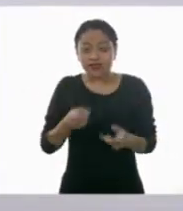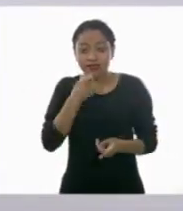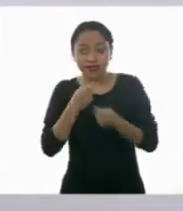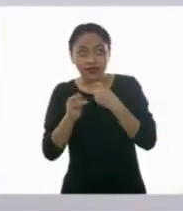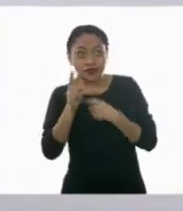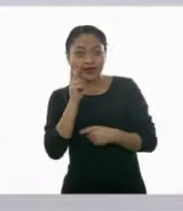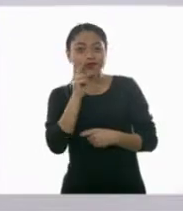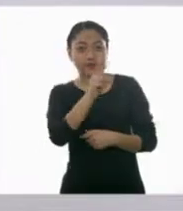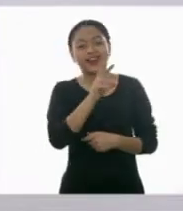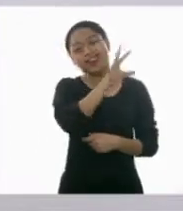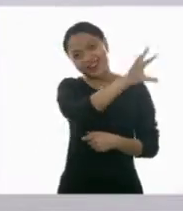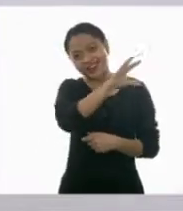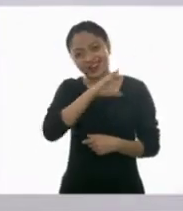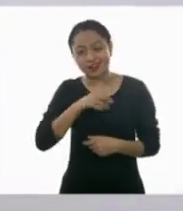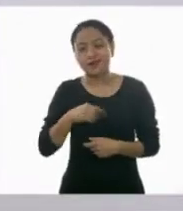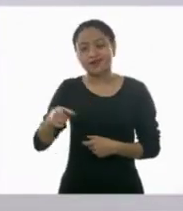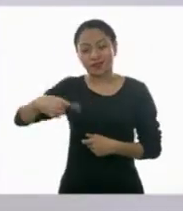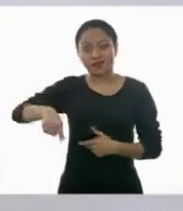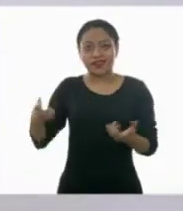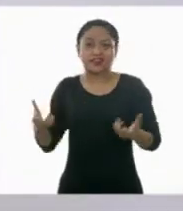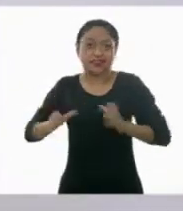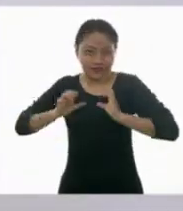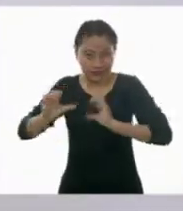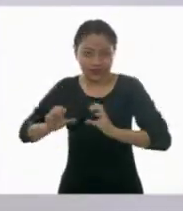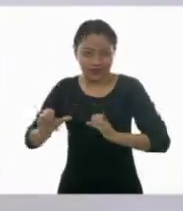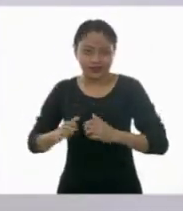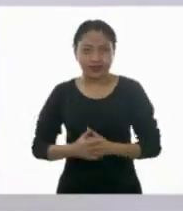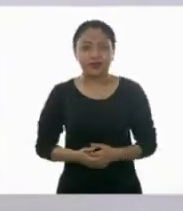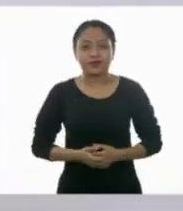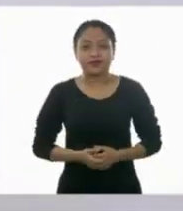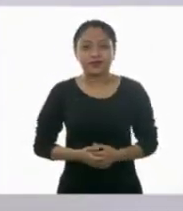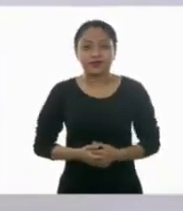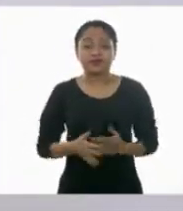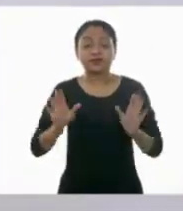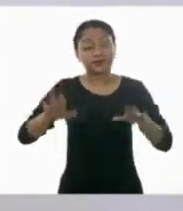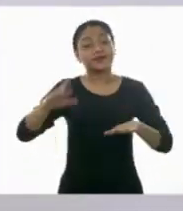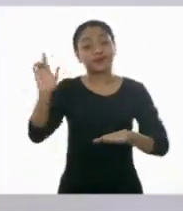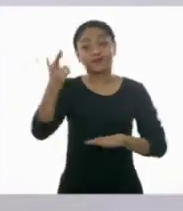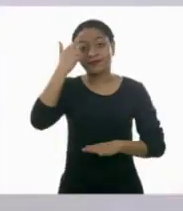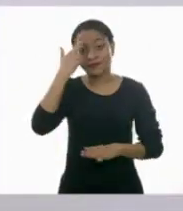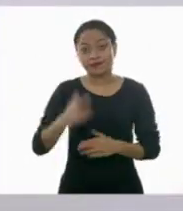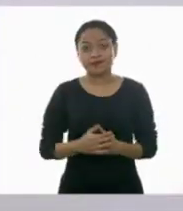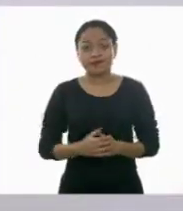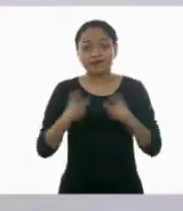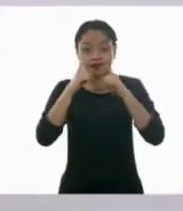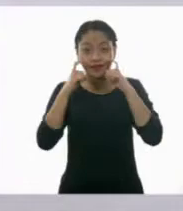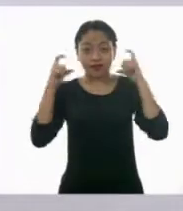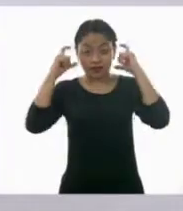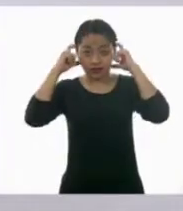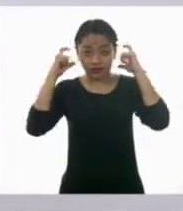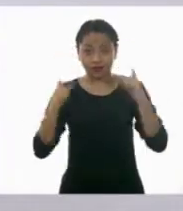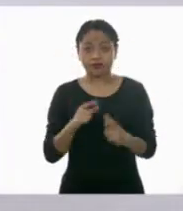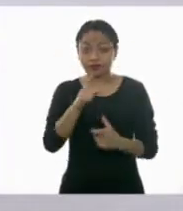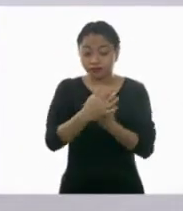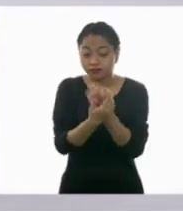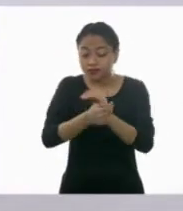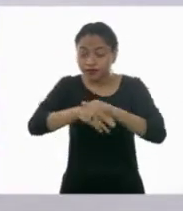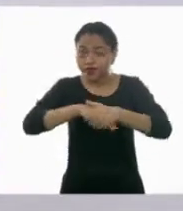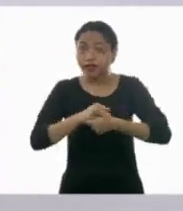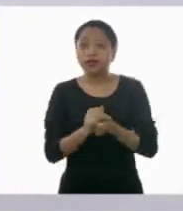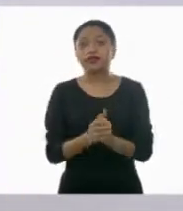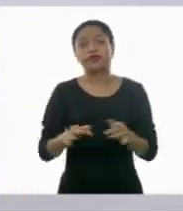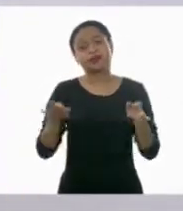las niñas y niños lo que hay que hacer. Así que recuerden utilizar cubrebocas y lavarse las